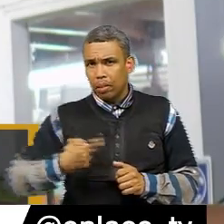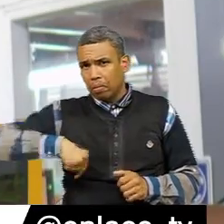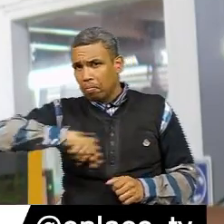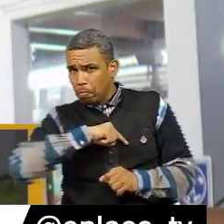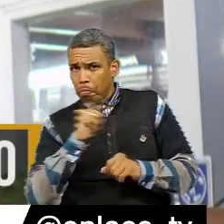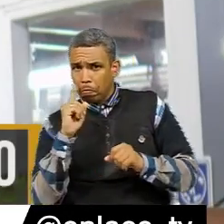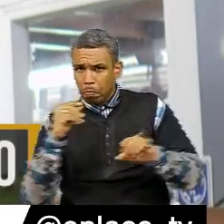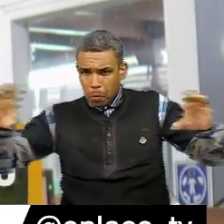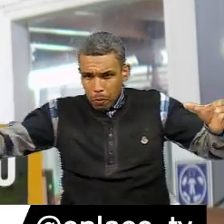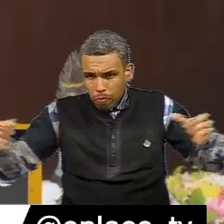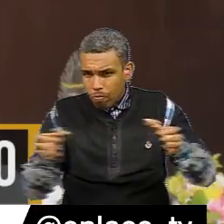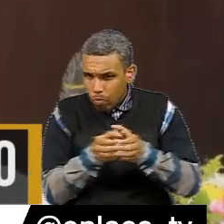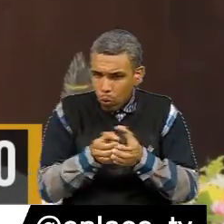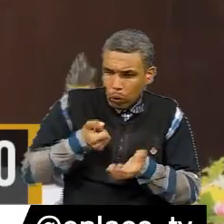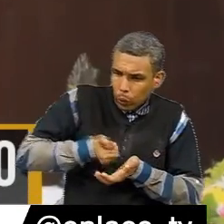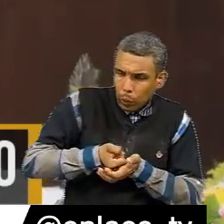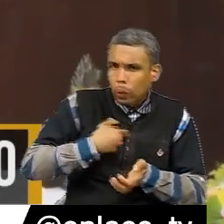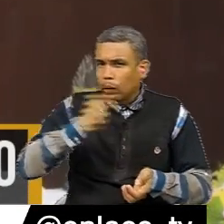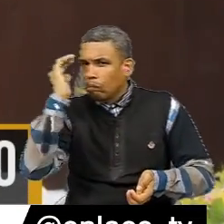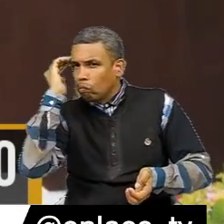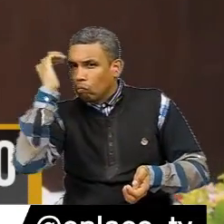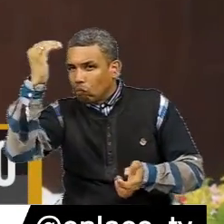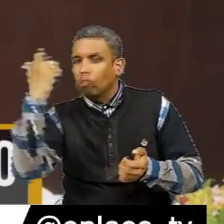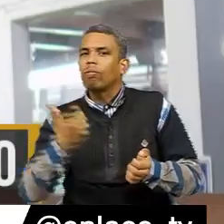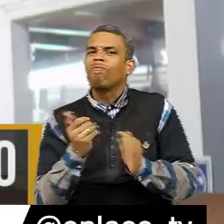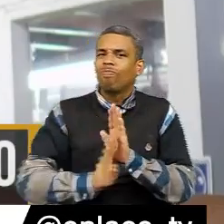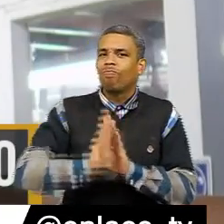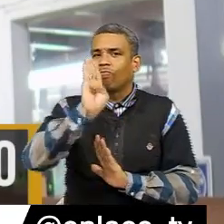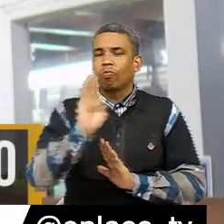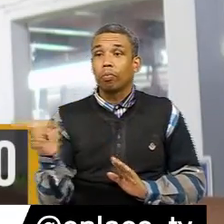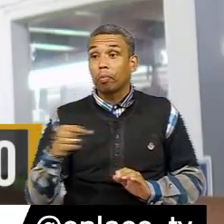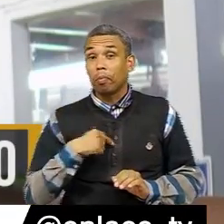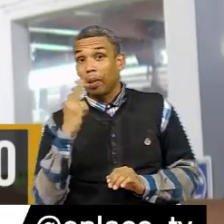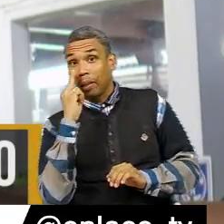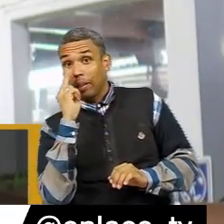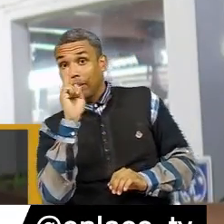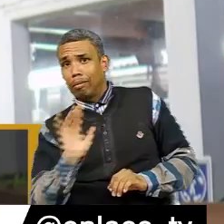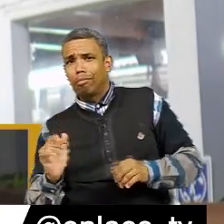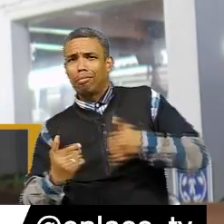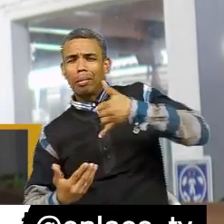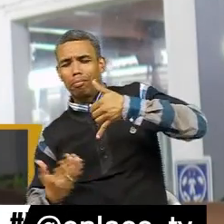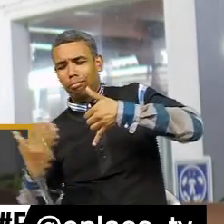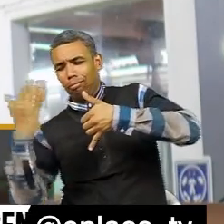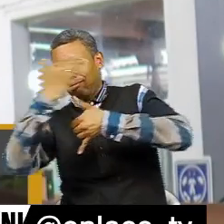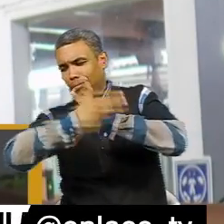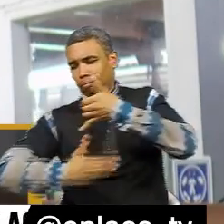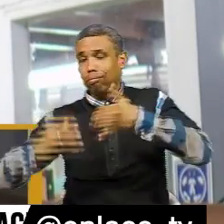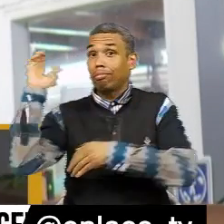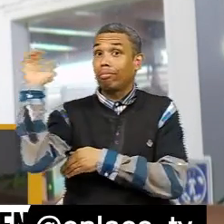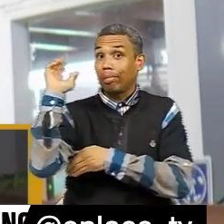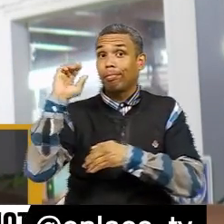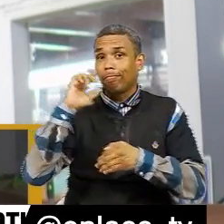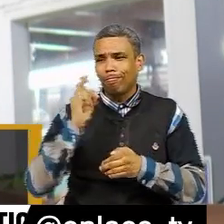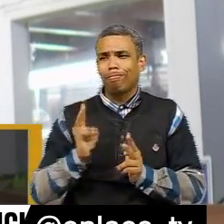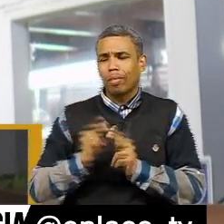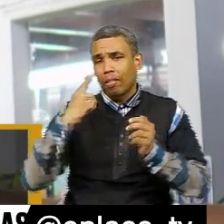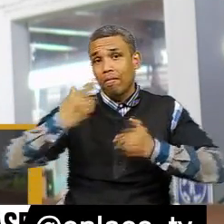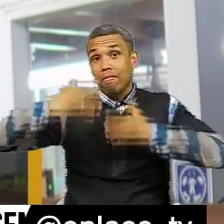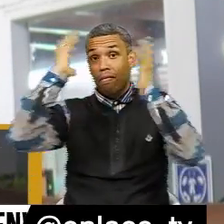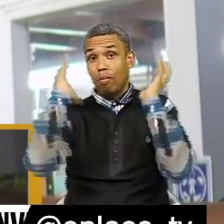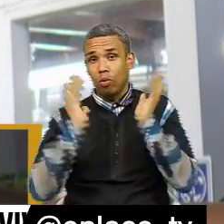todo el deseo y de seguir aportando. Su reconocimiento se da en el ámbito nacional. Quisimos no dejar pasar desapercibido el momento, en conjunto de